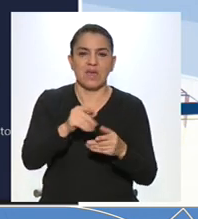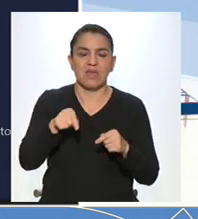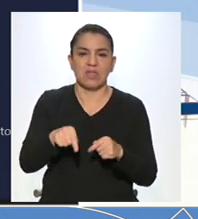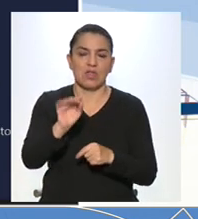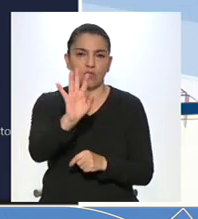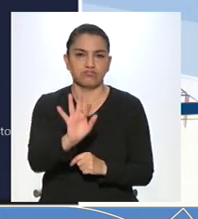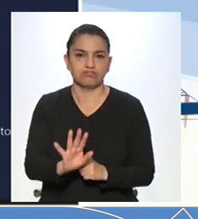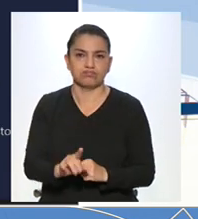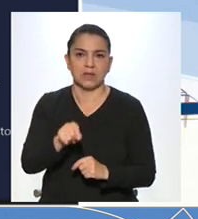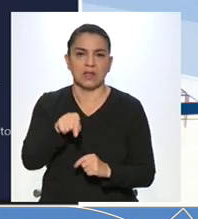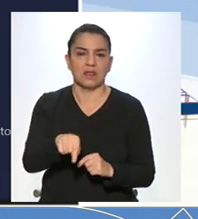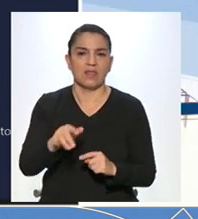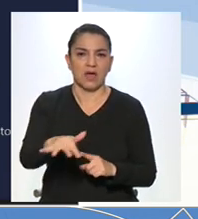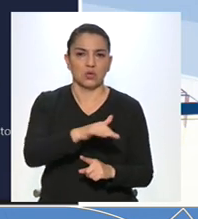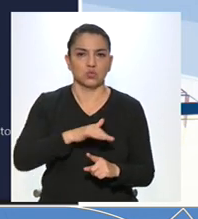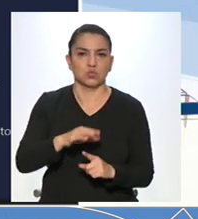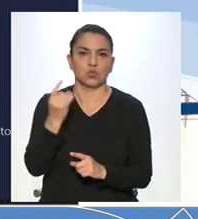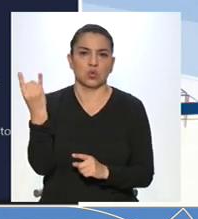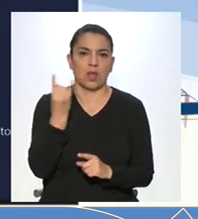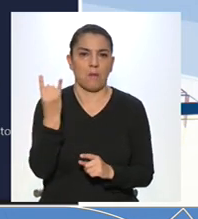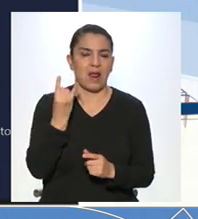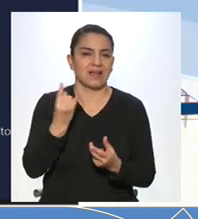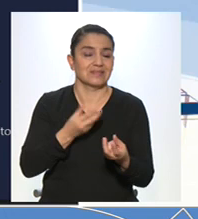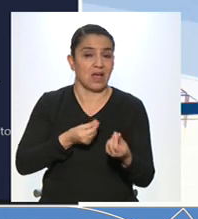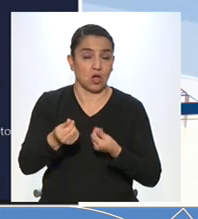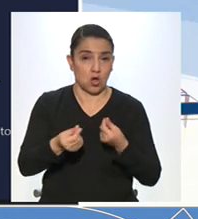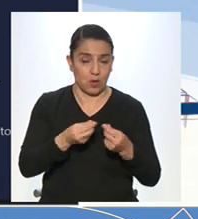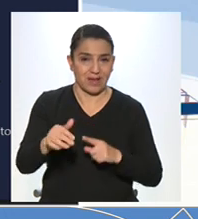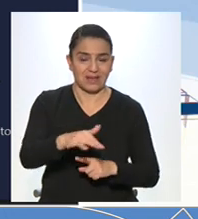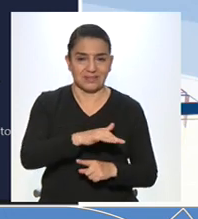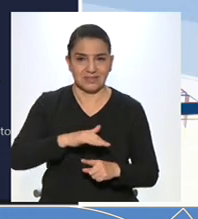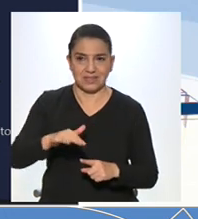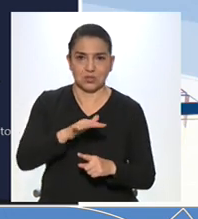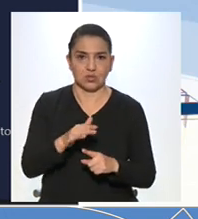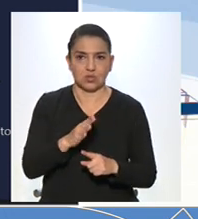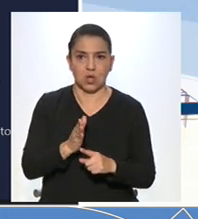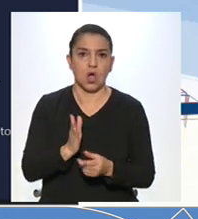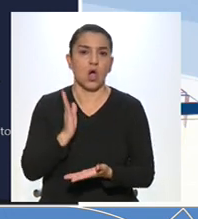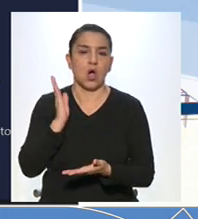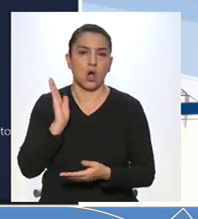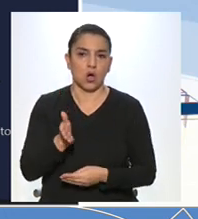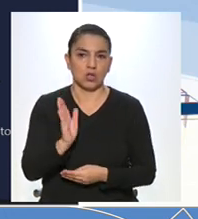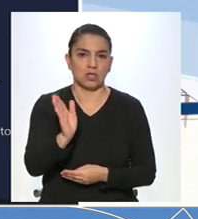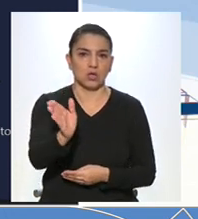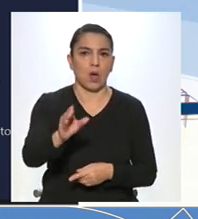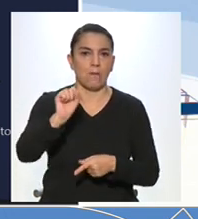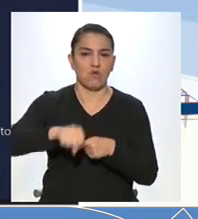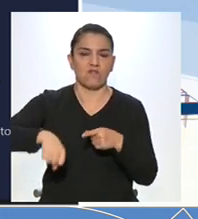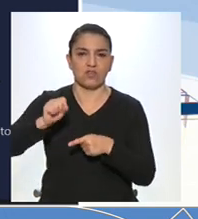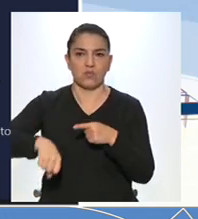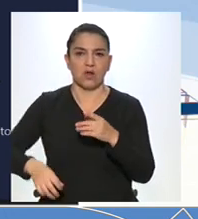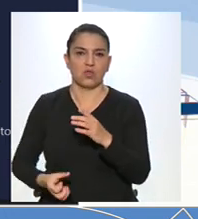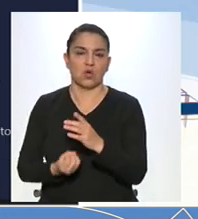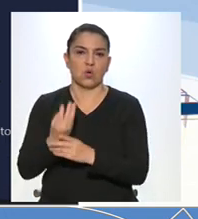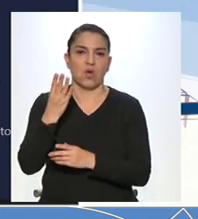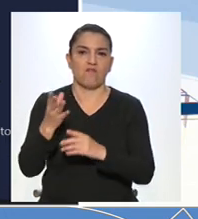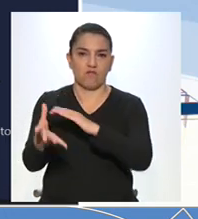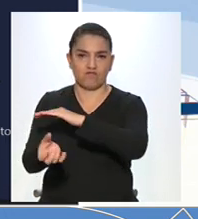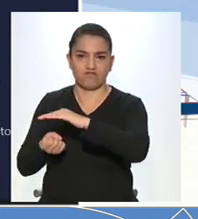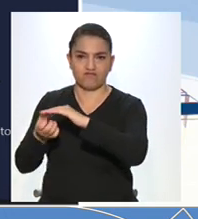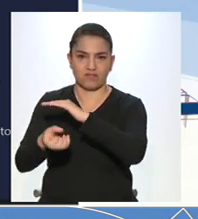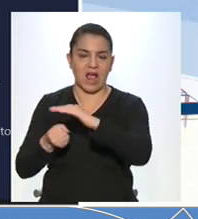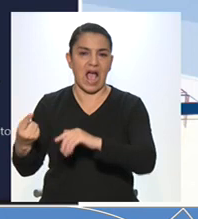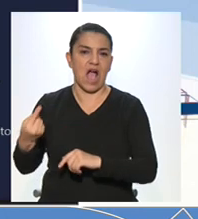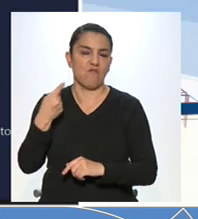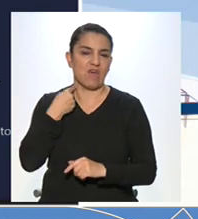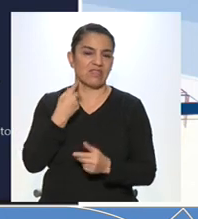única vez y en medio de una emergencia económica. Pese a ello, se ha continuado aprobando y proponiendo nuevos retiros, lo que ha provocado efectos significativos en la economía